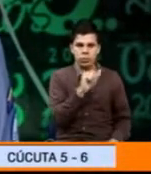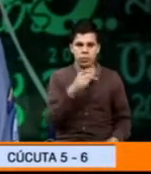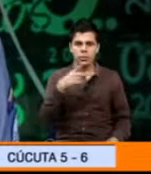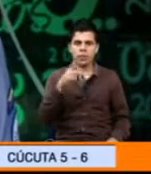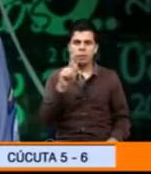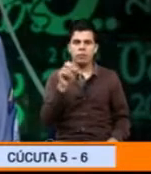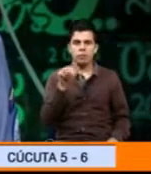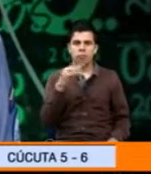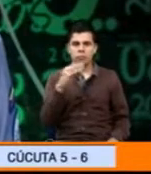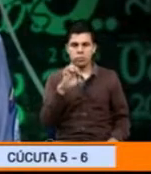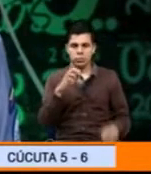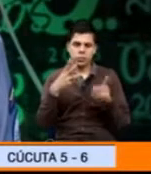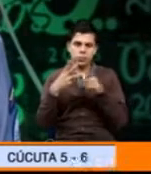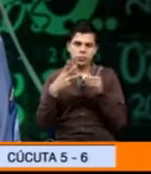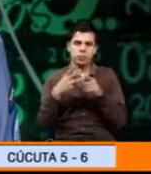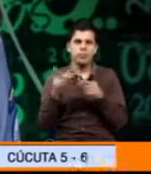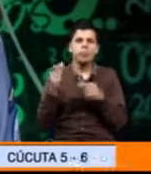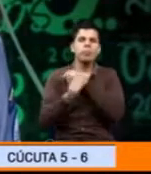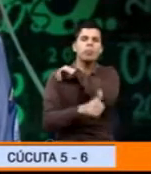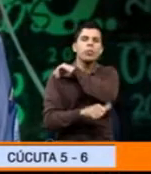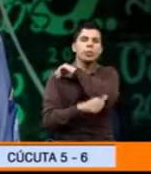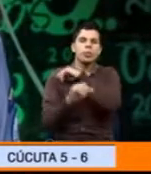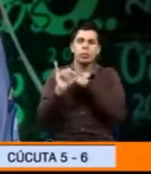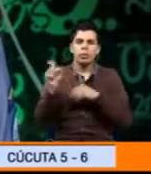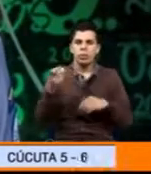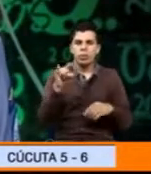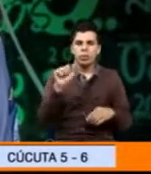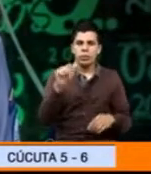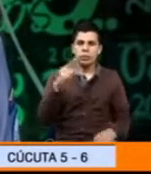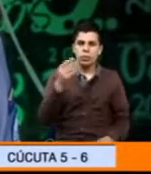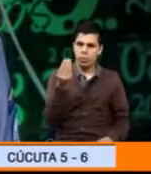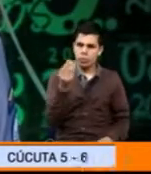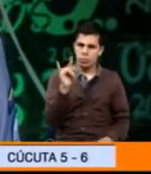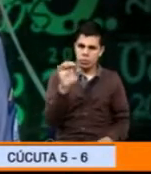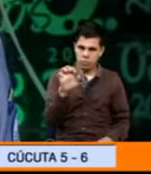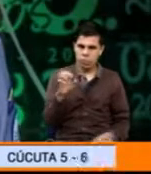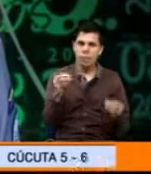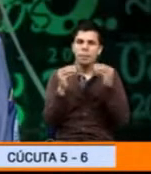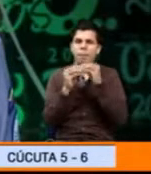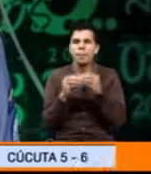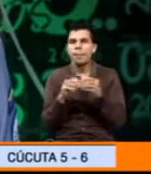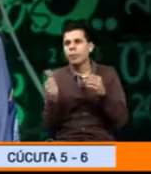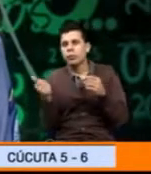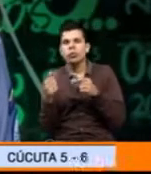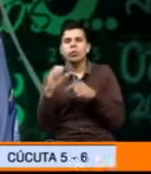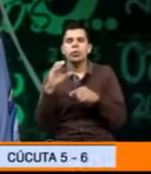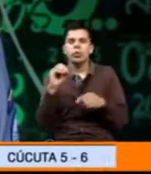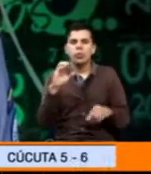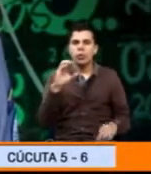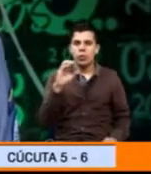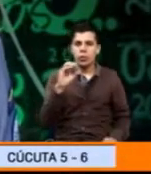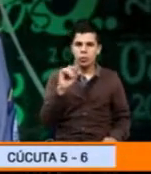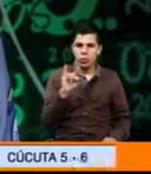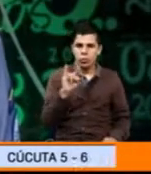Boyacá tenemos el Santuario Iguaque. También tenemos en Boyacá el emblemático Parque Nacional Natural El Cocuy, muy